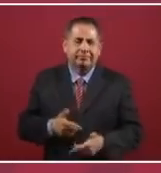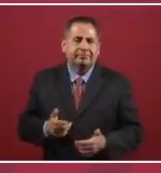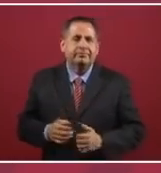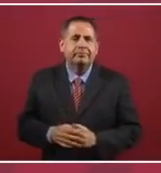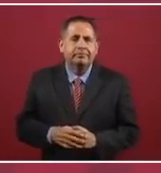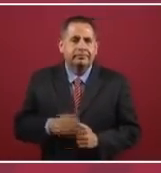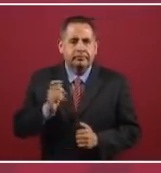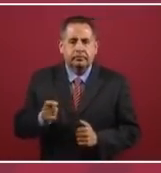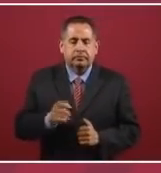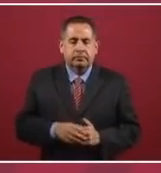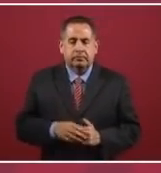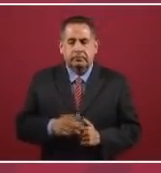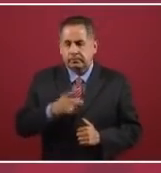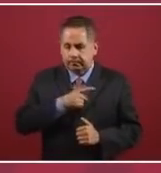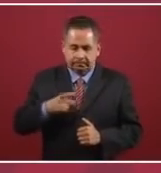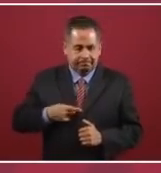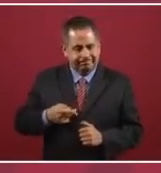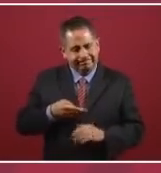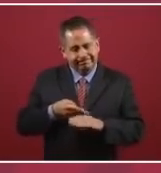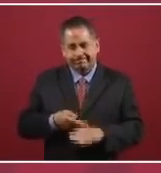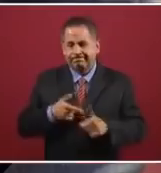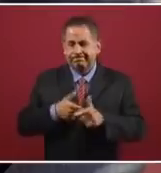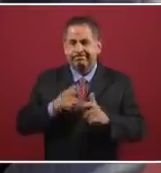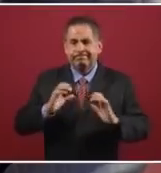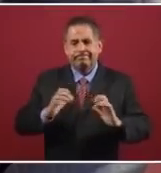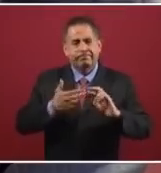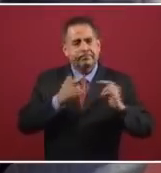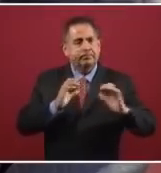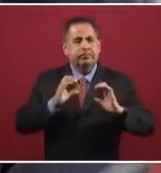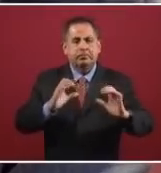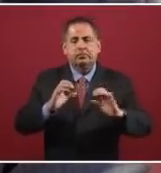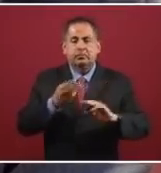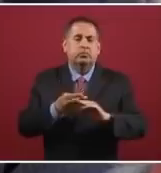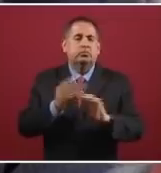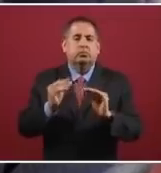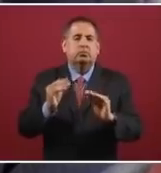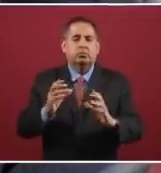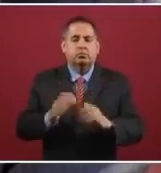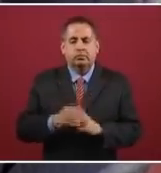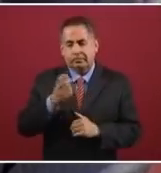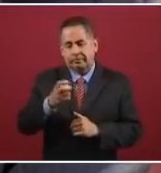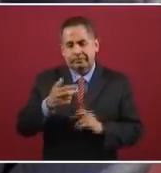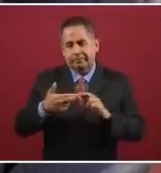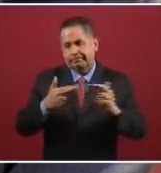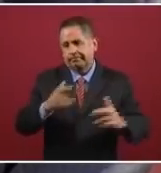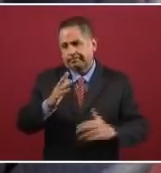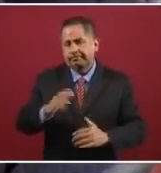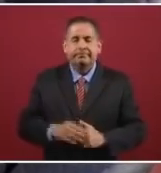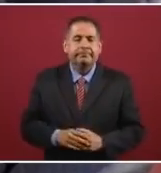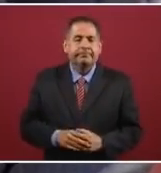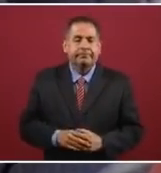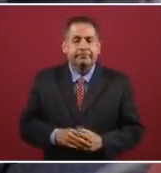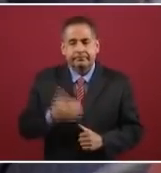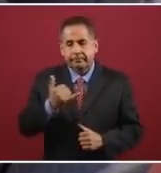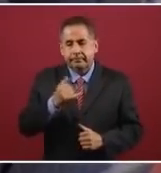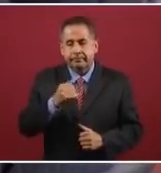Entonces, tenemos que mantener esa relación, cuidar mucho esa relación.